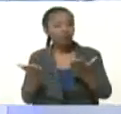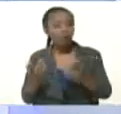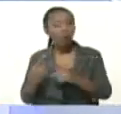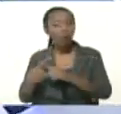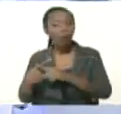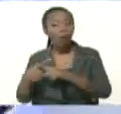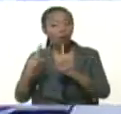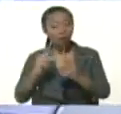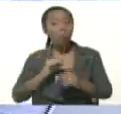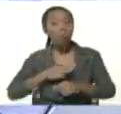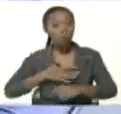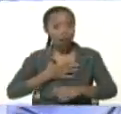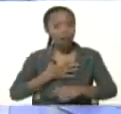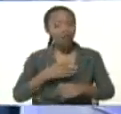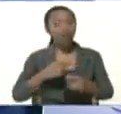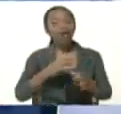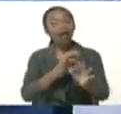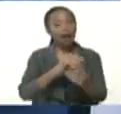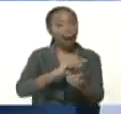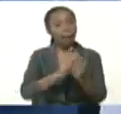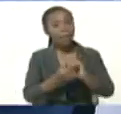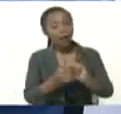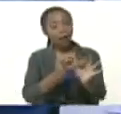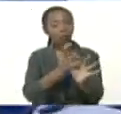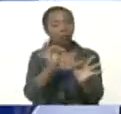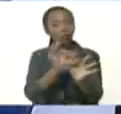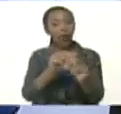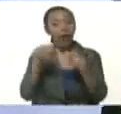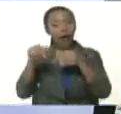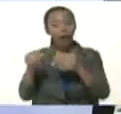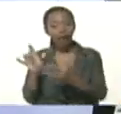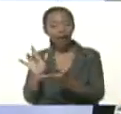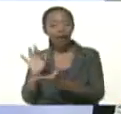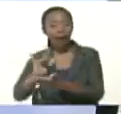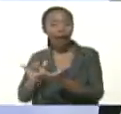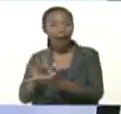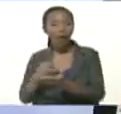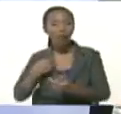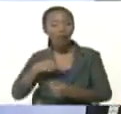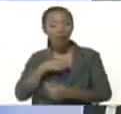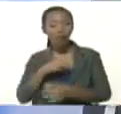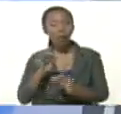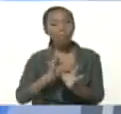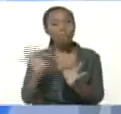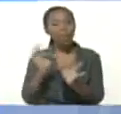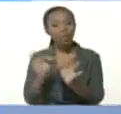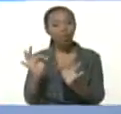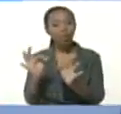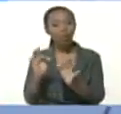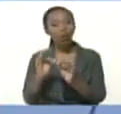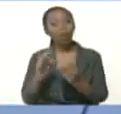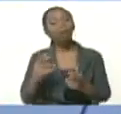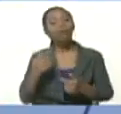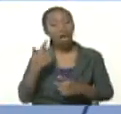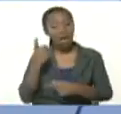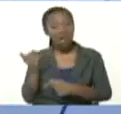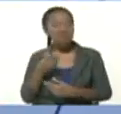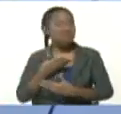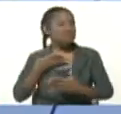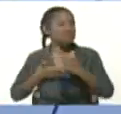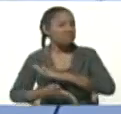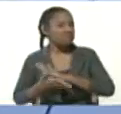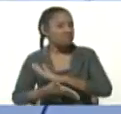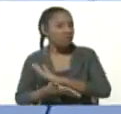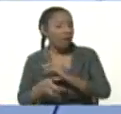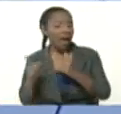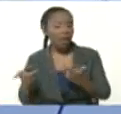cripto como Bitcoin y Dash, que es lo que está configurado este cajero, con nuestro Petro App. Correcto. Eso quiere decir, presidente, que los